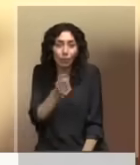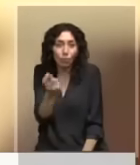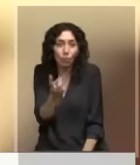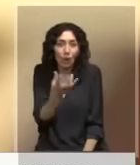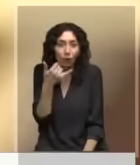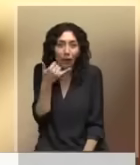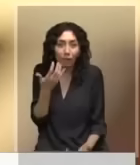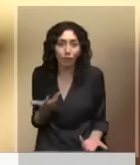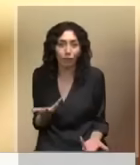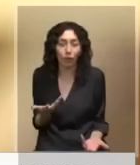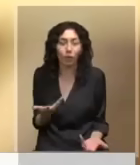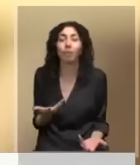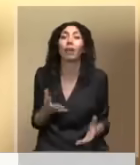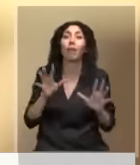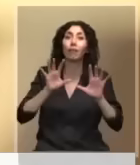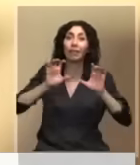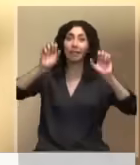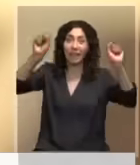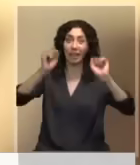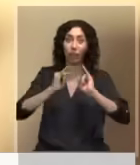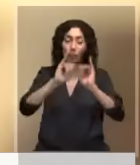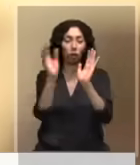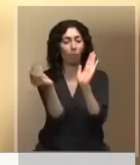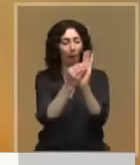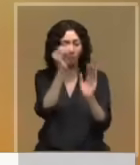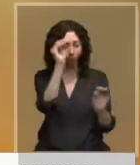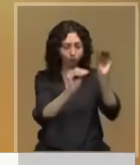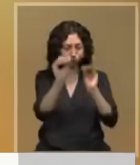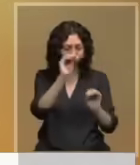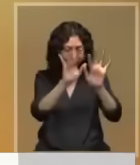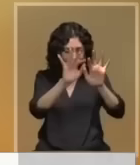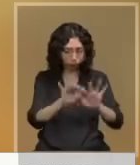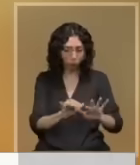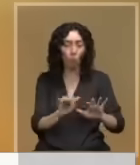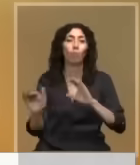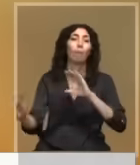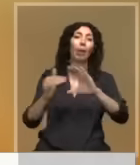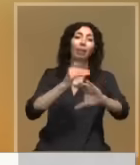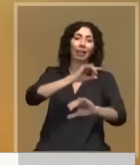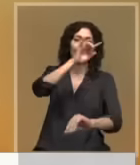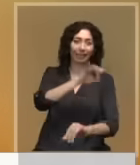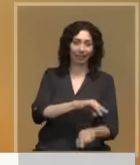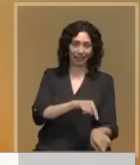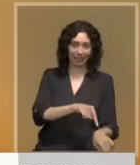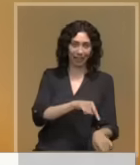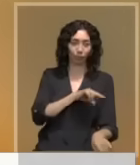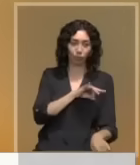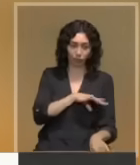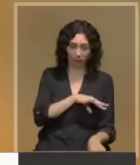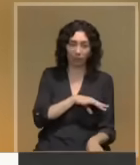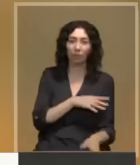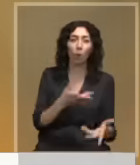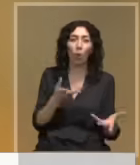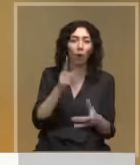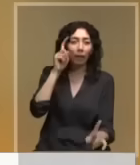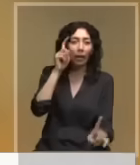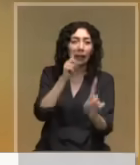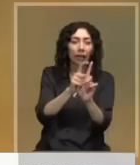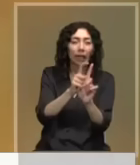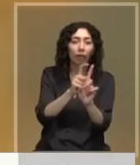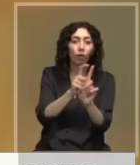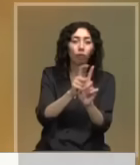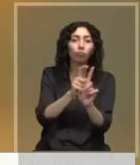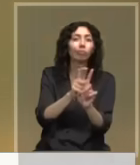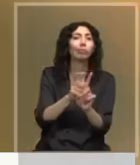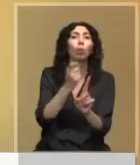fiscalía brasilera plasmó la información en un informe y lo hizo llegar a territorio nacional. donde tuvieron la misión de ponerle nombre a esos